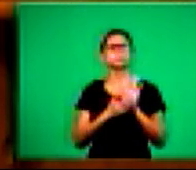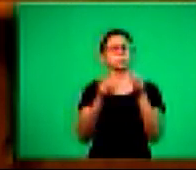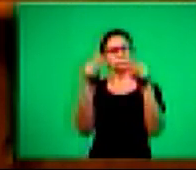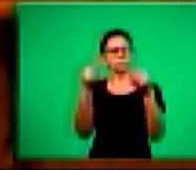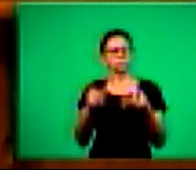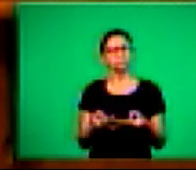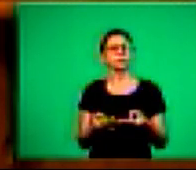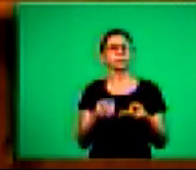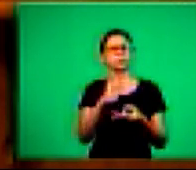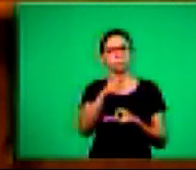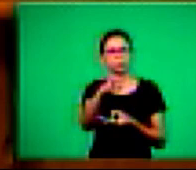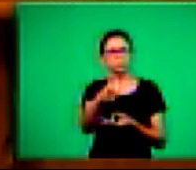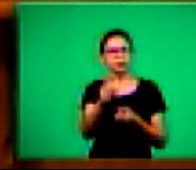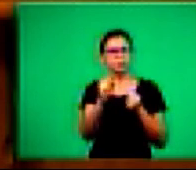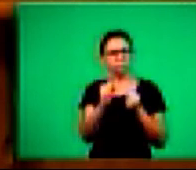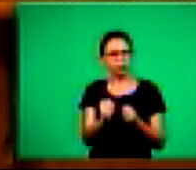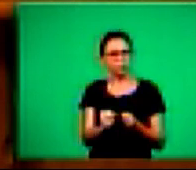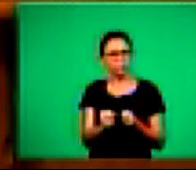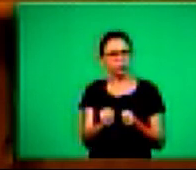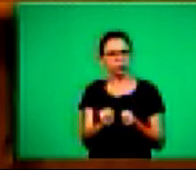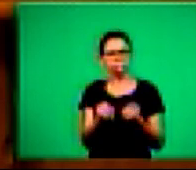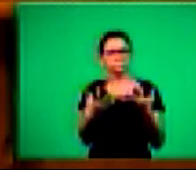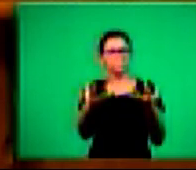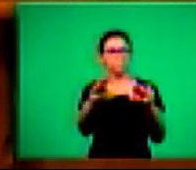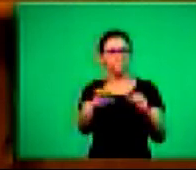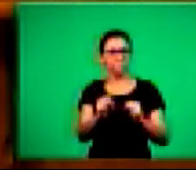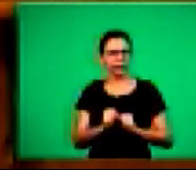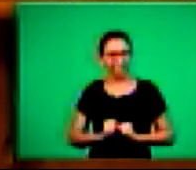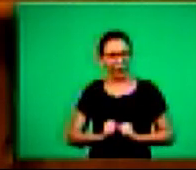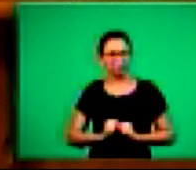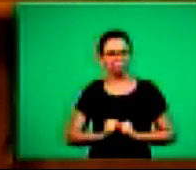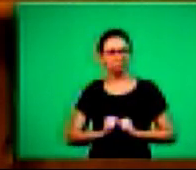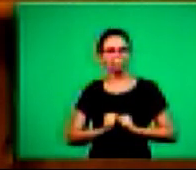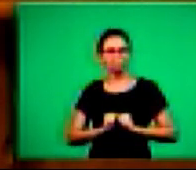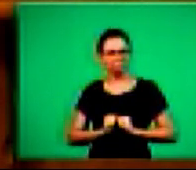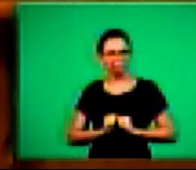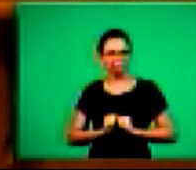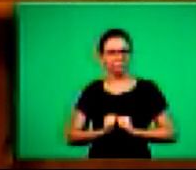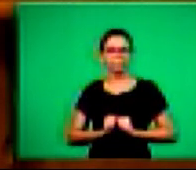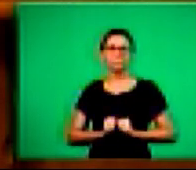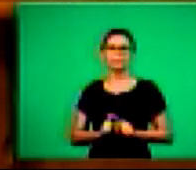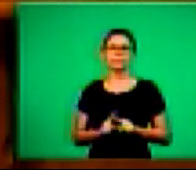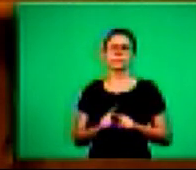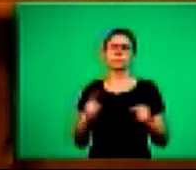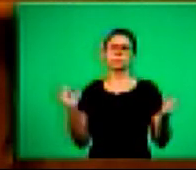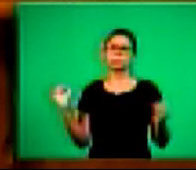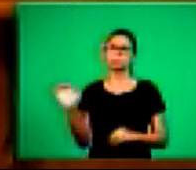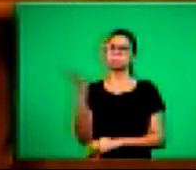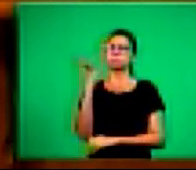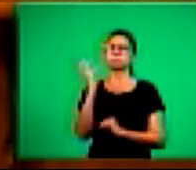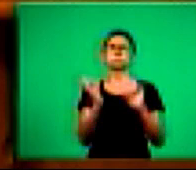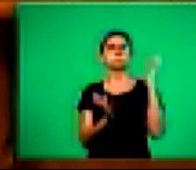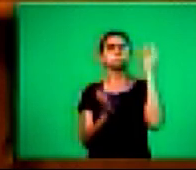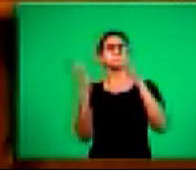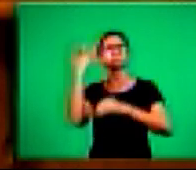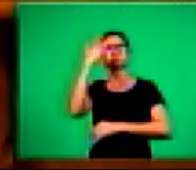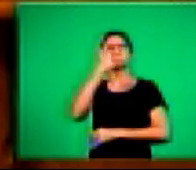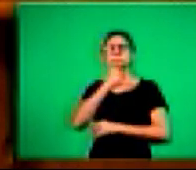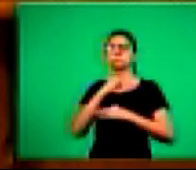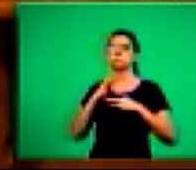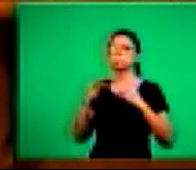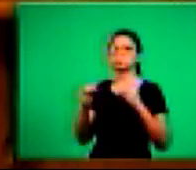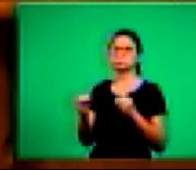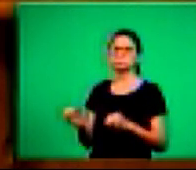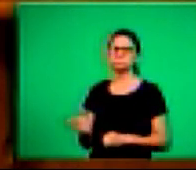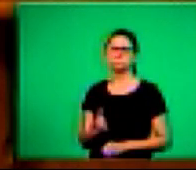allí está nuestra disposición todas las bellezas pero al mismo tiempo que fue